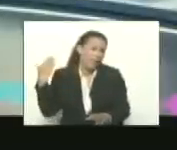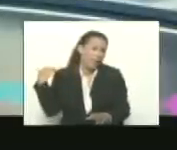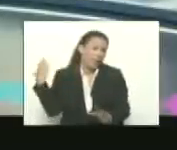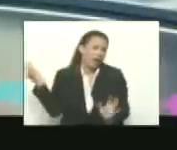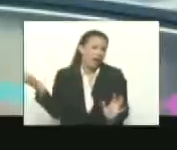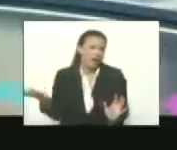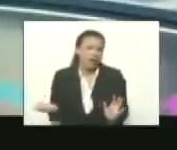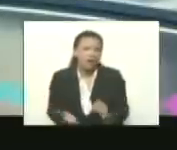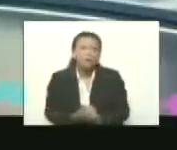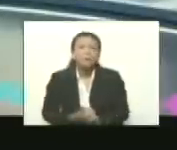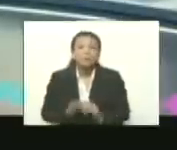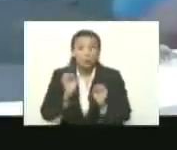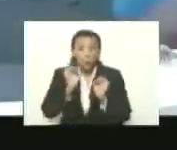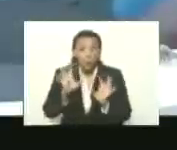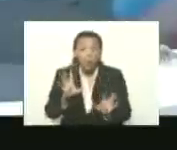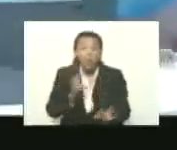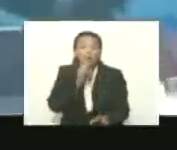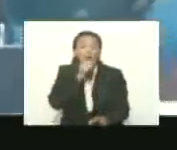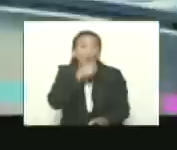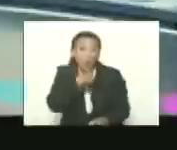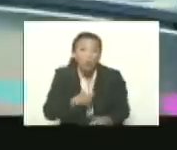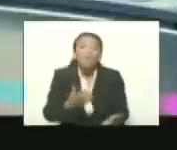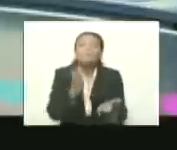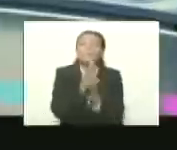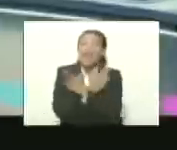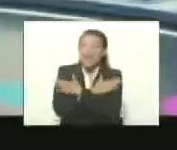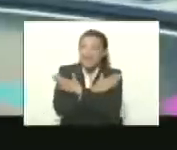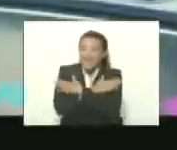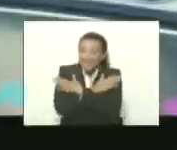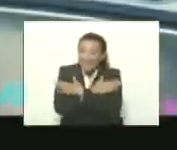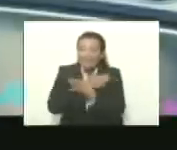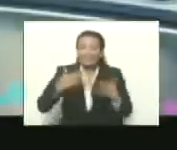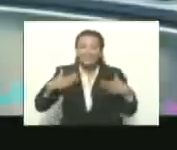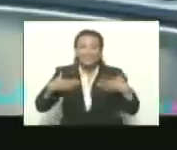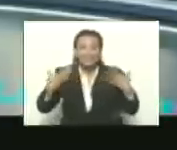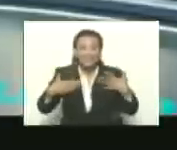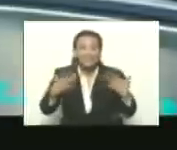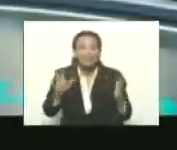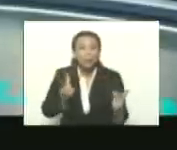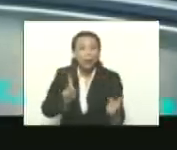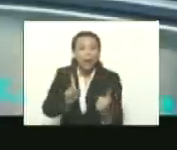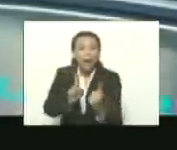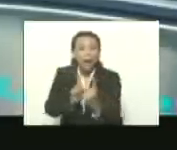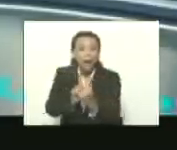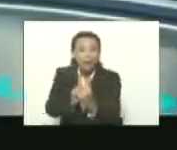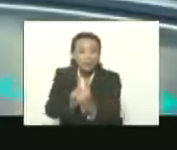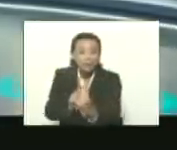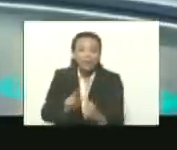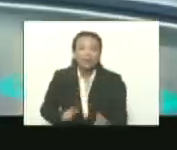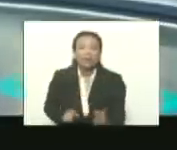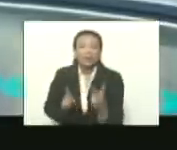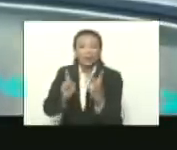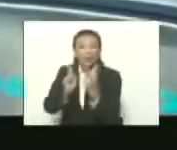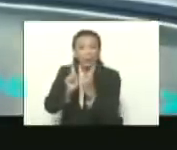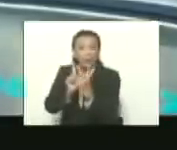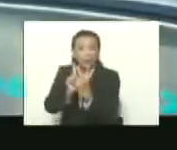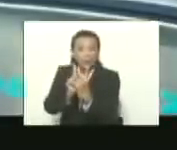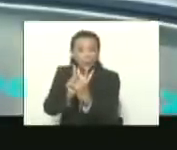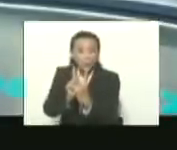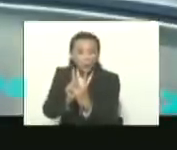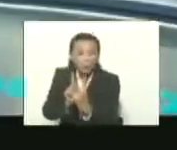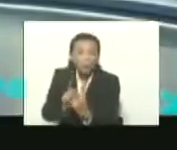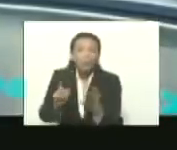Claro. Bueno, fíjense ustedes, me alegra mucho. Yo quiero aquí acercarme a ustedes. Ah, muestren las imágenes, pongan